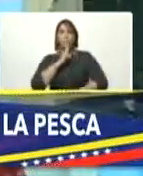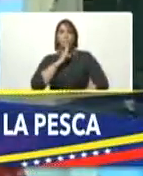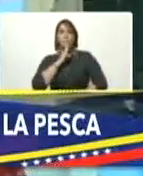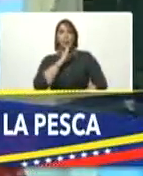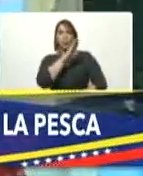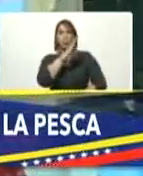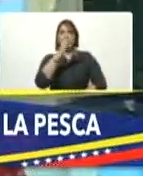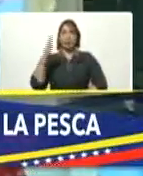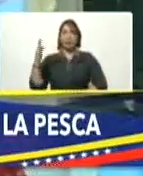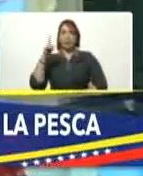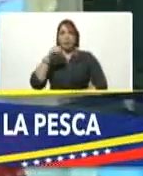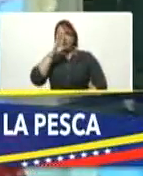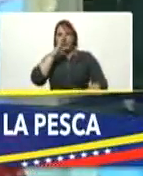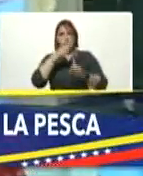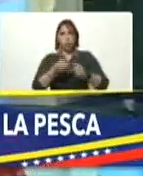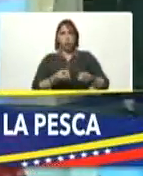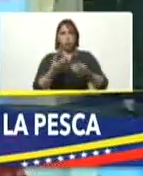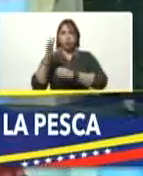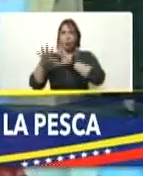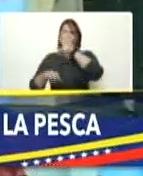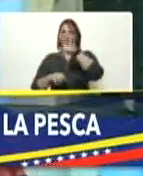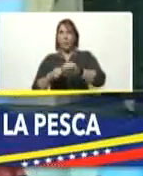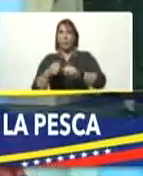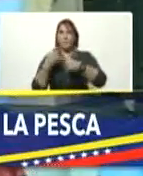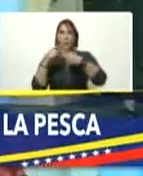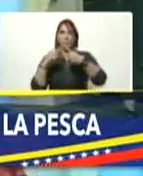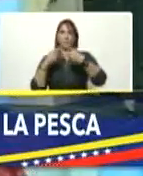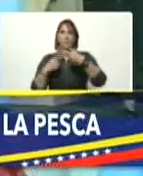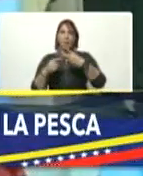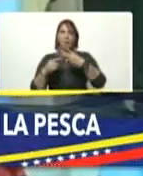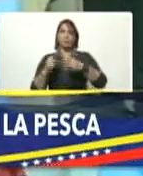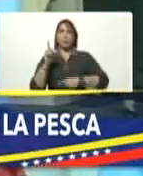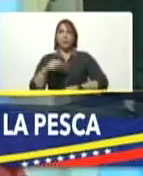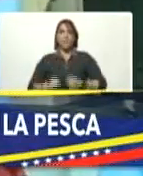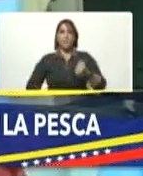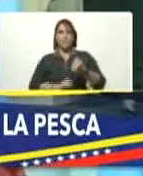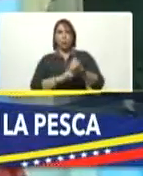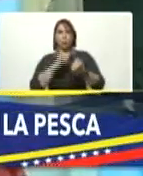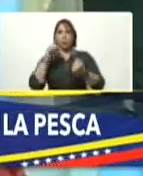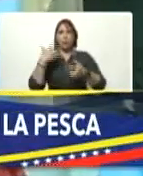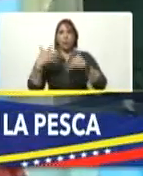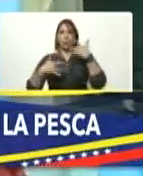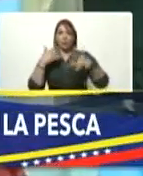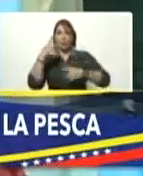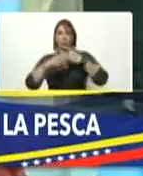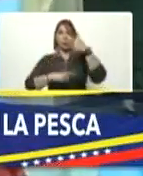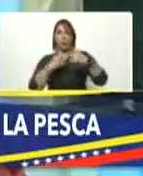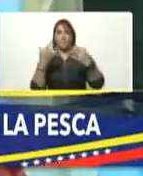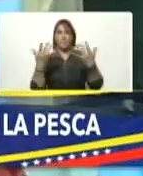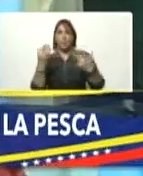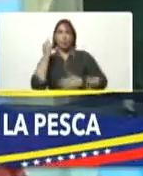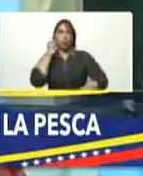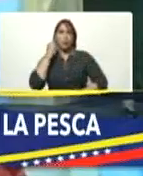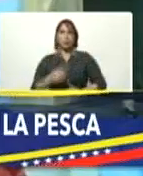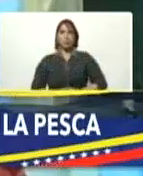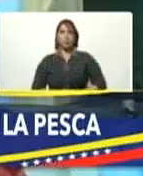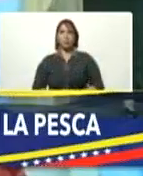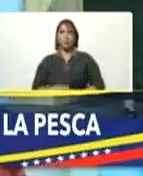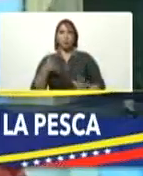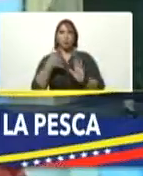dirigidos a adquirir herramientas, adquirir insumos, materia prima y a apalancar las actividades productivas en manos de las mujeres en